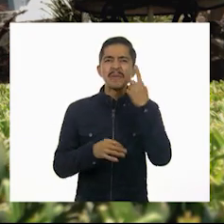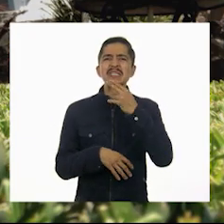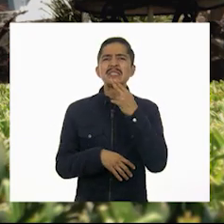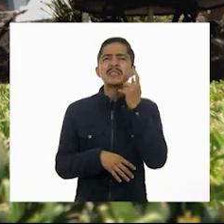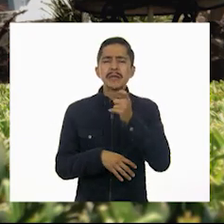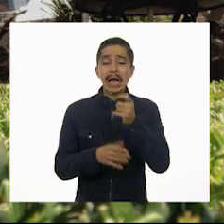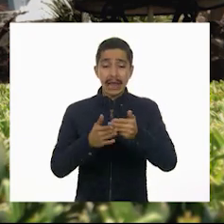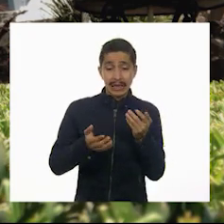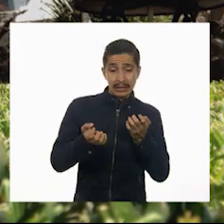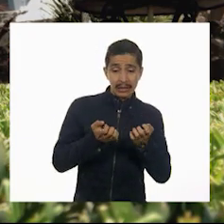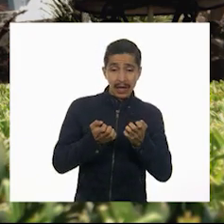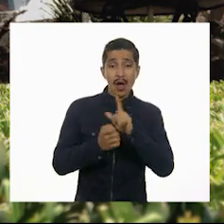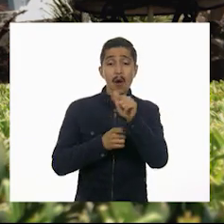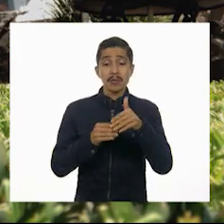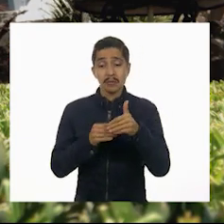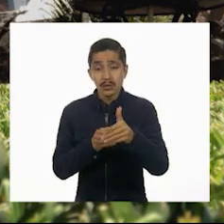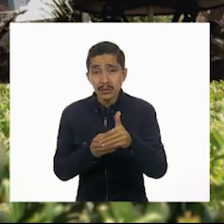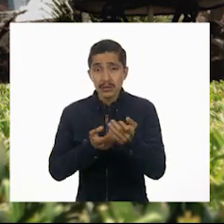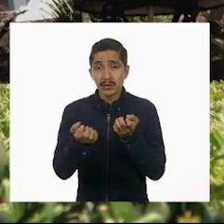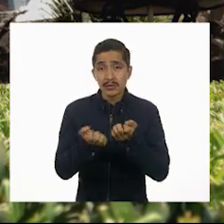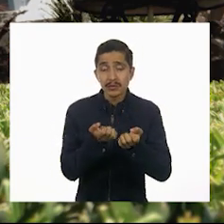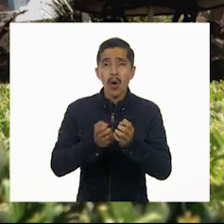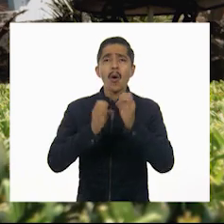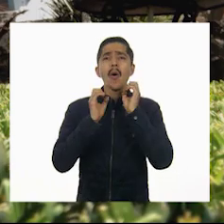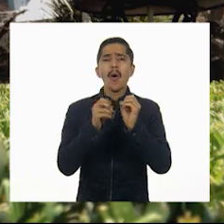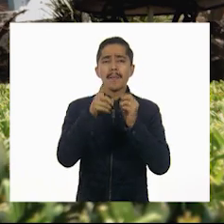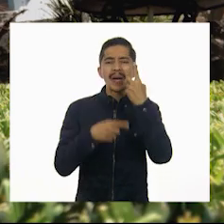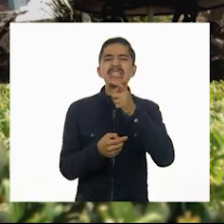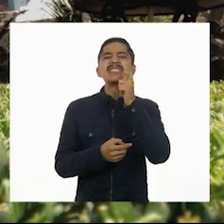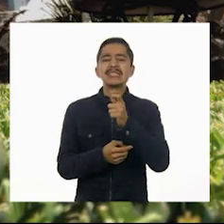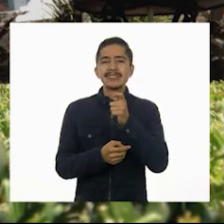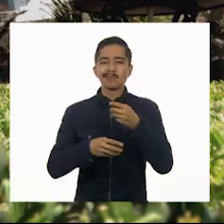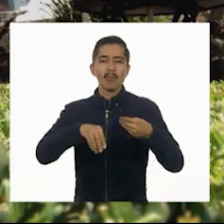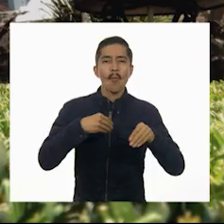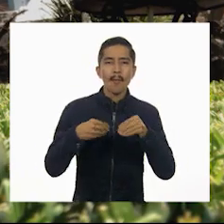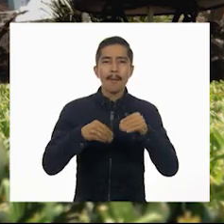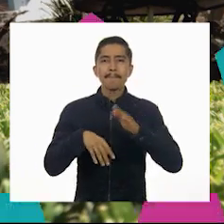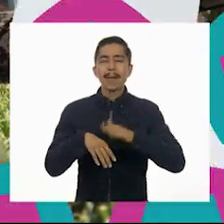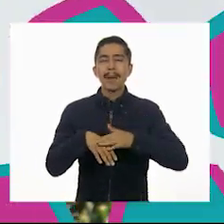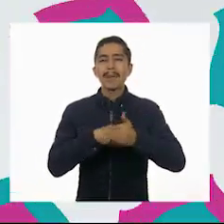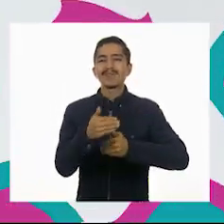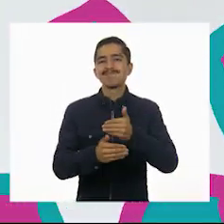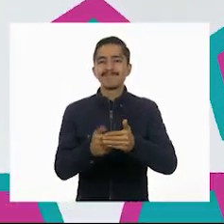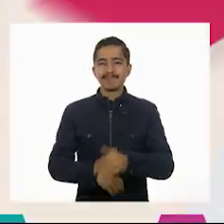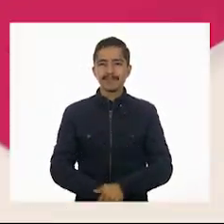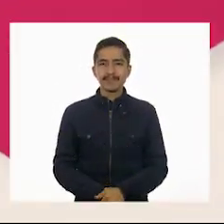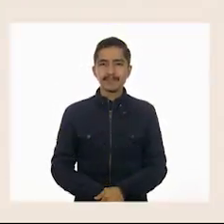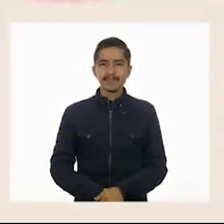antes de hacer ejercicio, para después de hacer ejercicio o simplemente para ir ganando flexibilidad día con día.